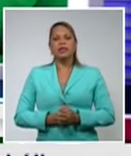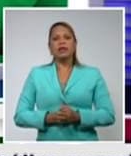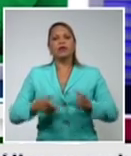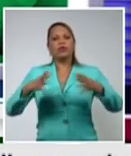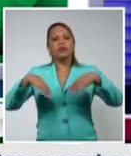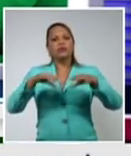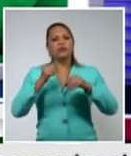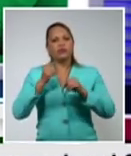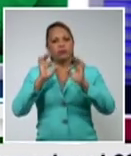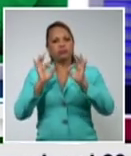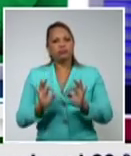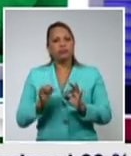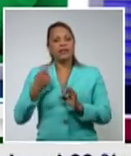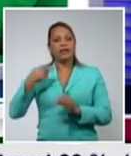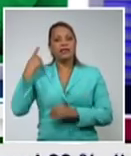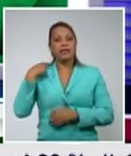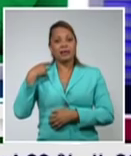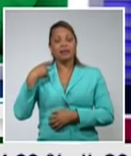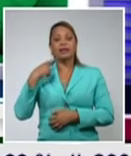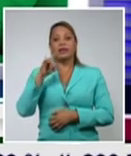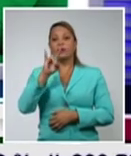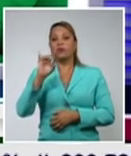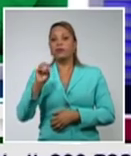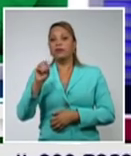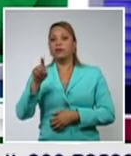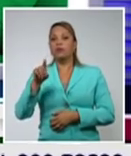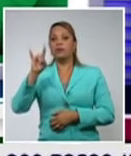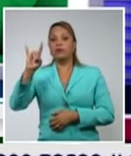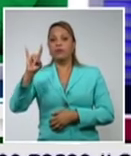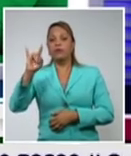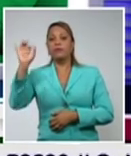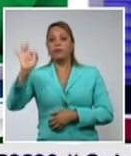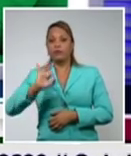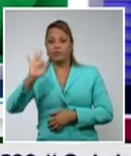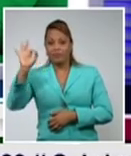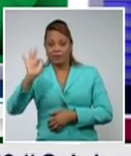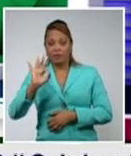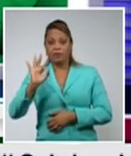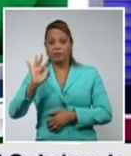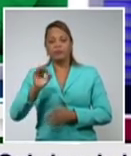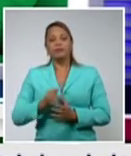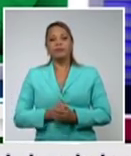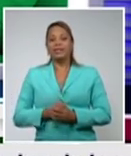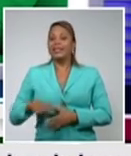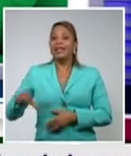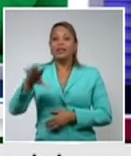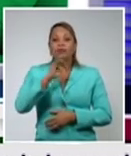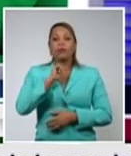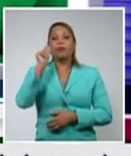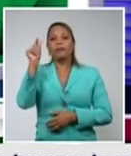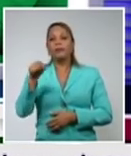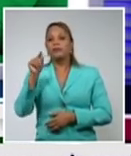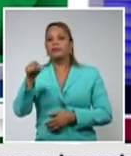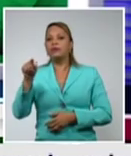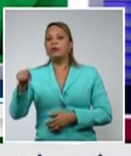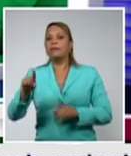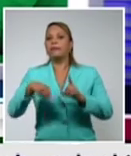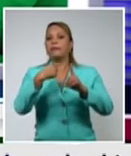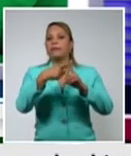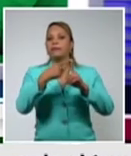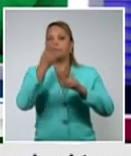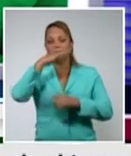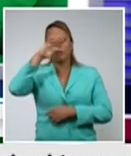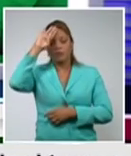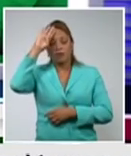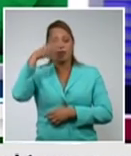el 90,9%, prácticamente el 91% de todas las personas diagnosticadas en Cuba han tenido